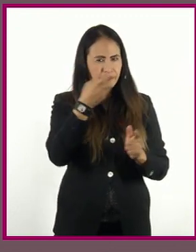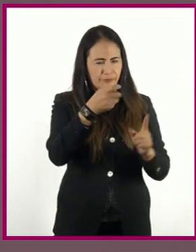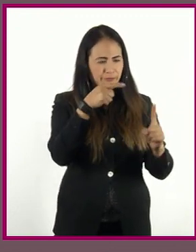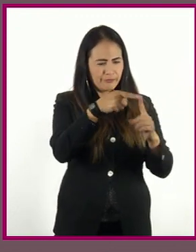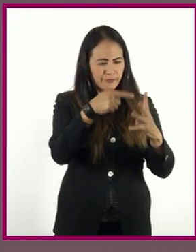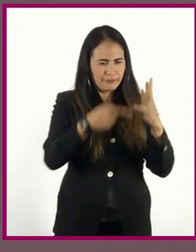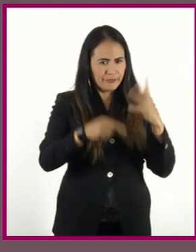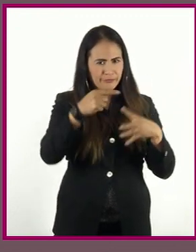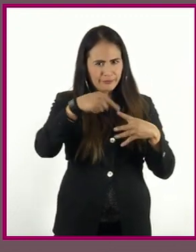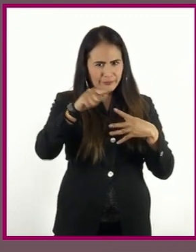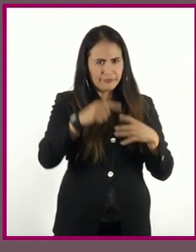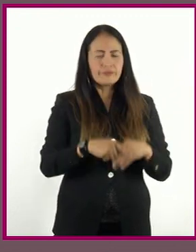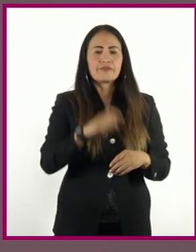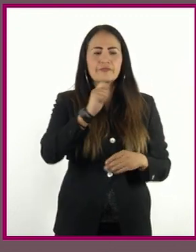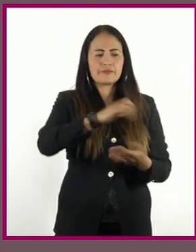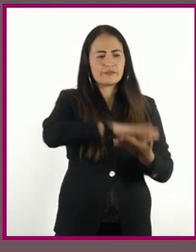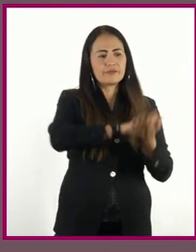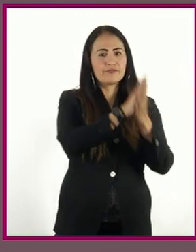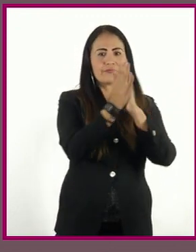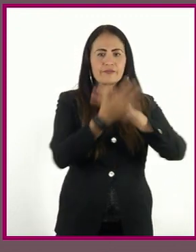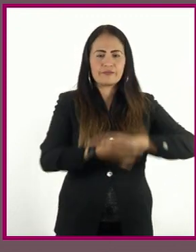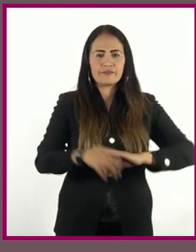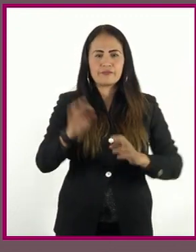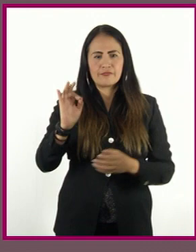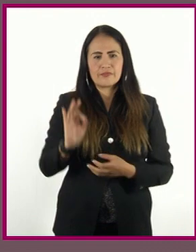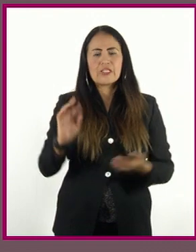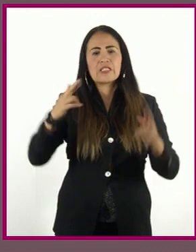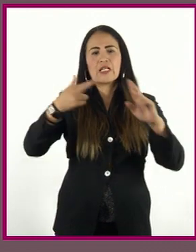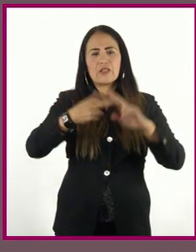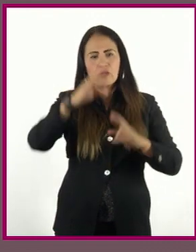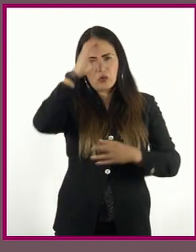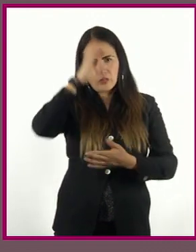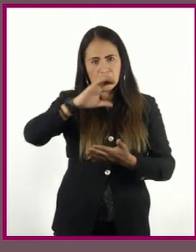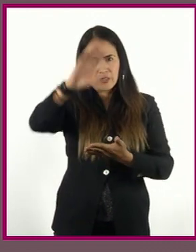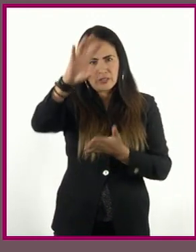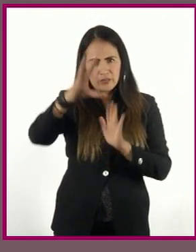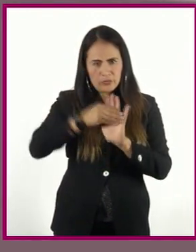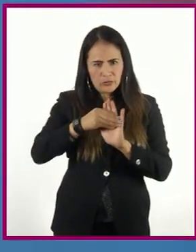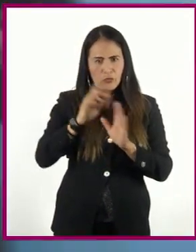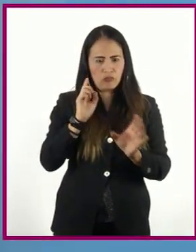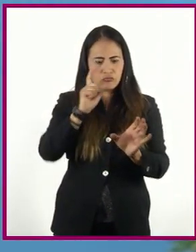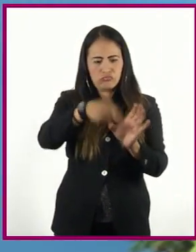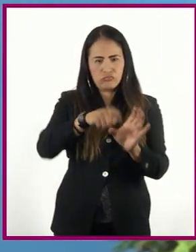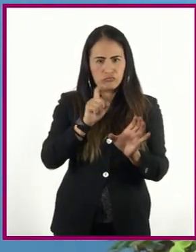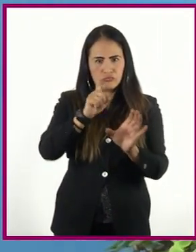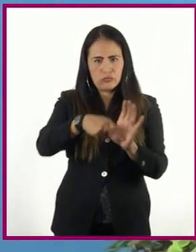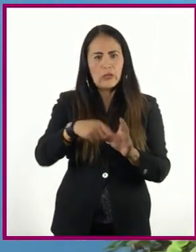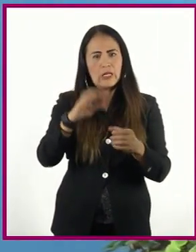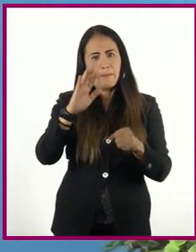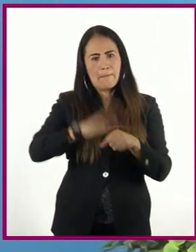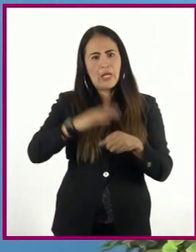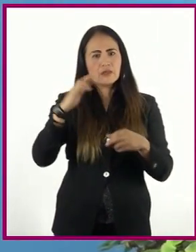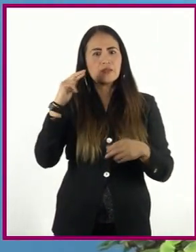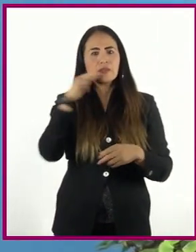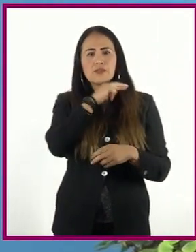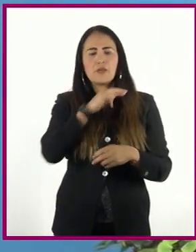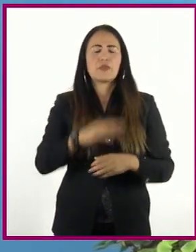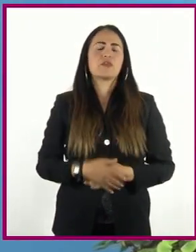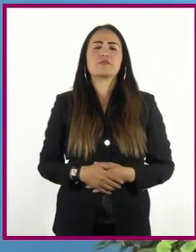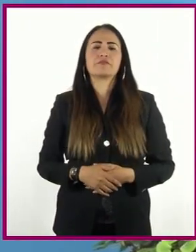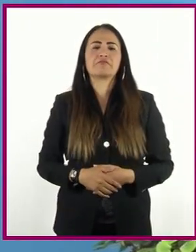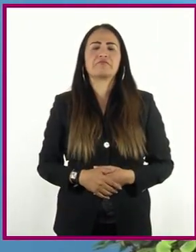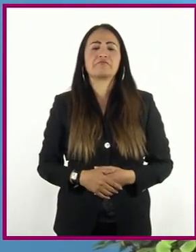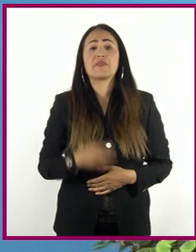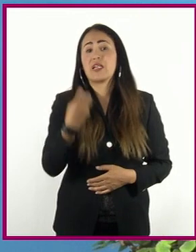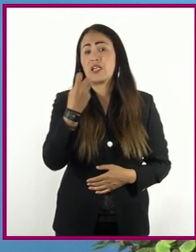objetivo, convertir a los indígenas a la religión cristiana de manera más rápida. Estas prácticas se volvieron parte